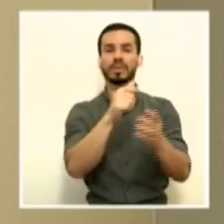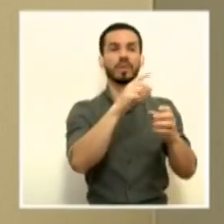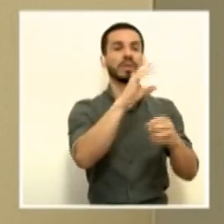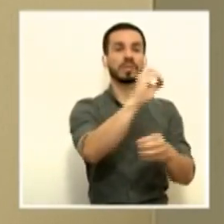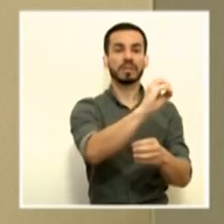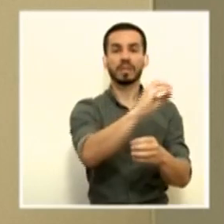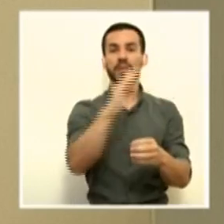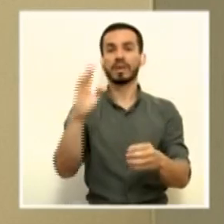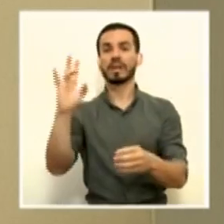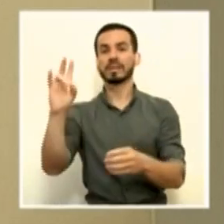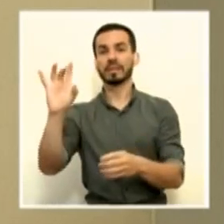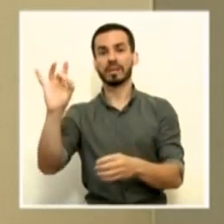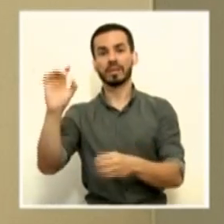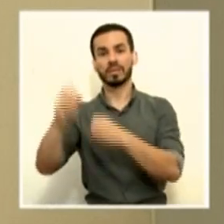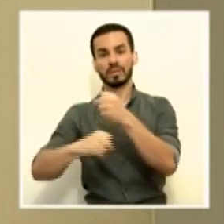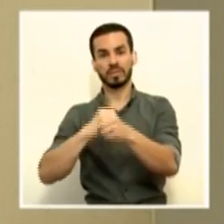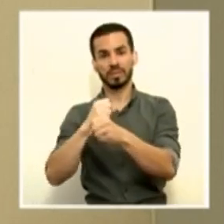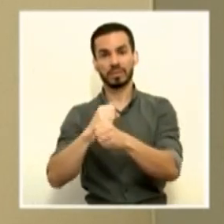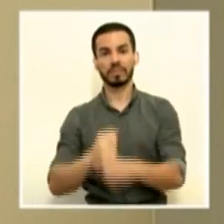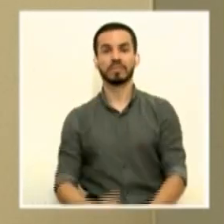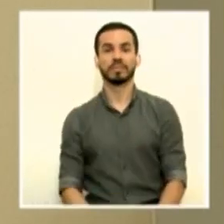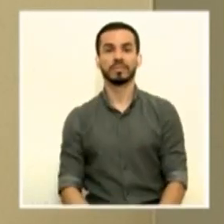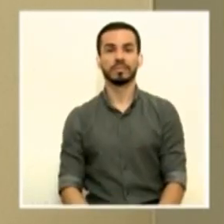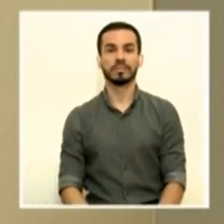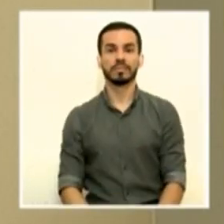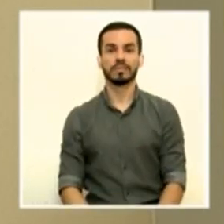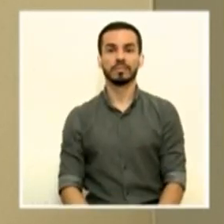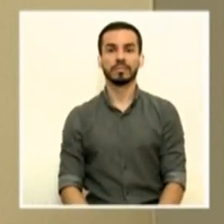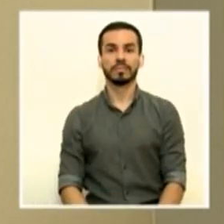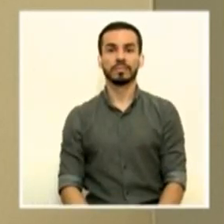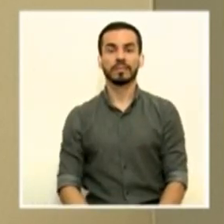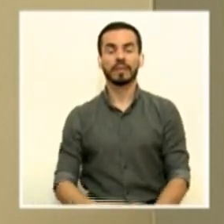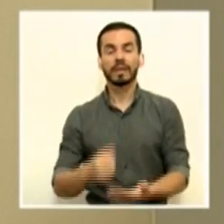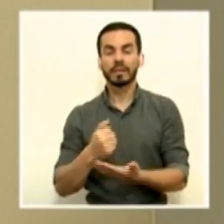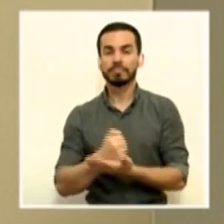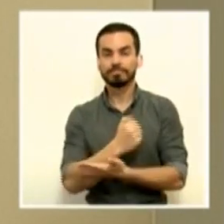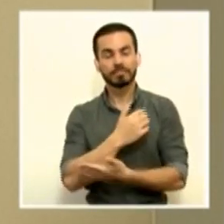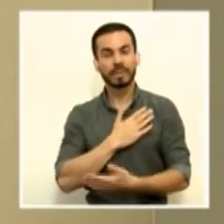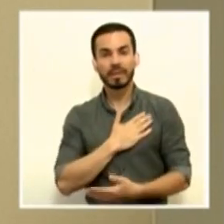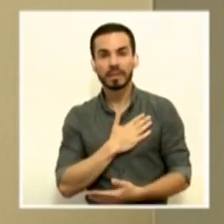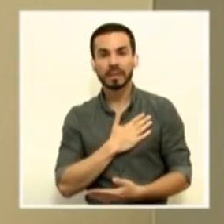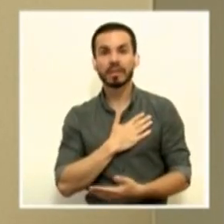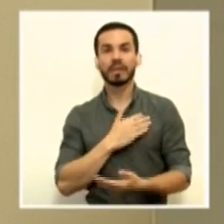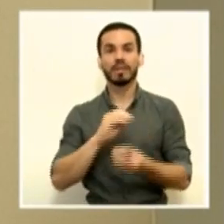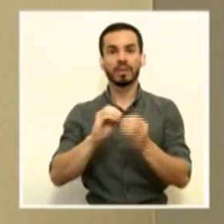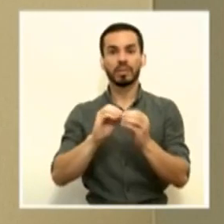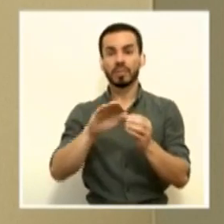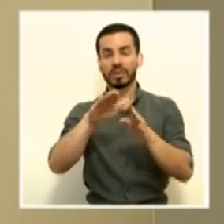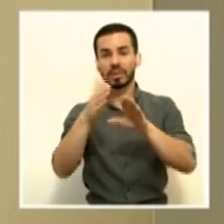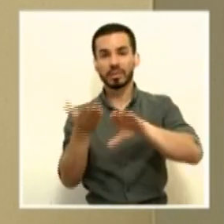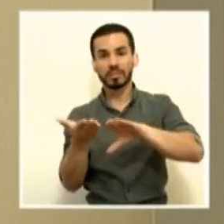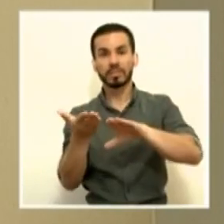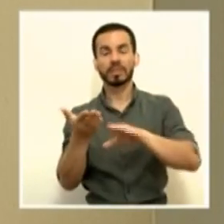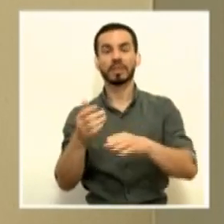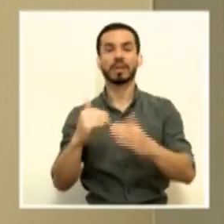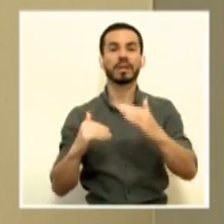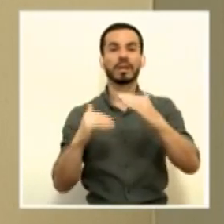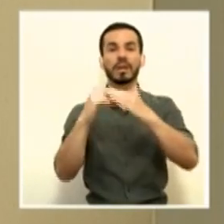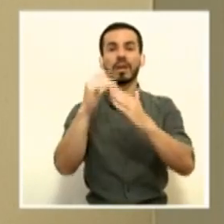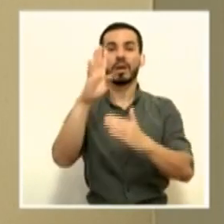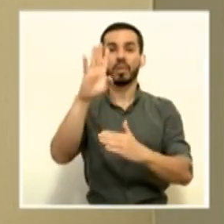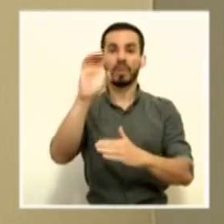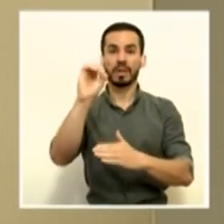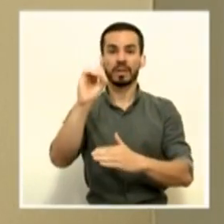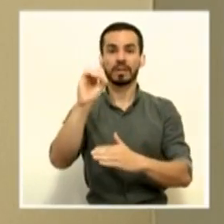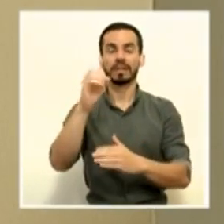los 0 hasta los 78 años. La lamentable cifra que se alcanza hoy de fallecimientos asciende a